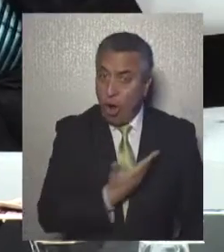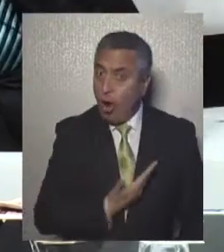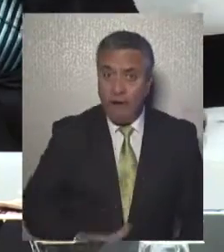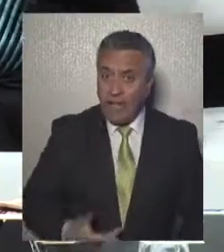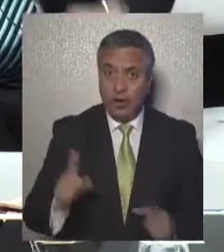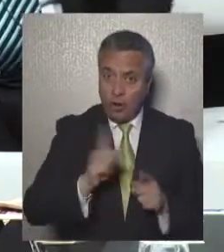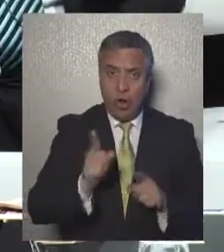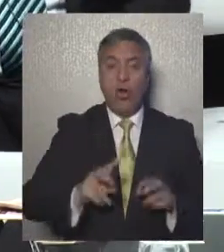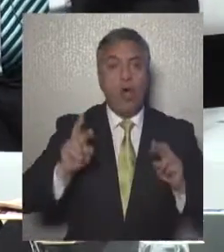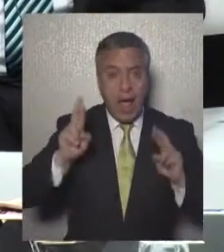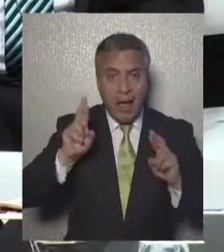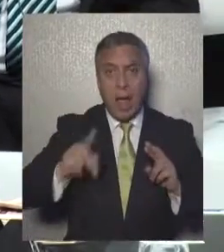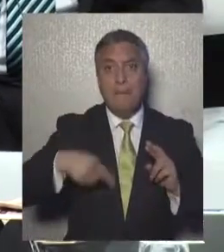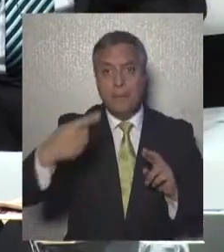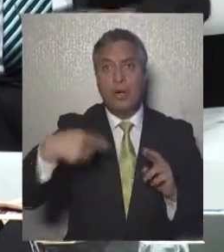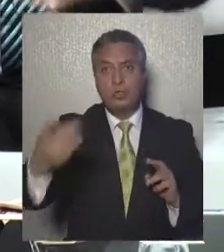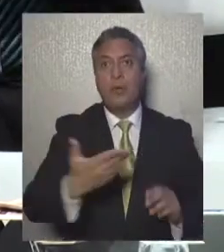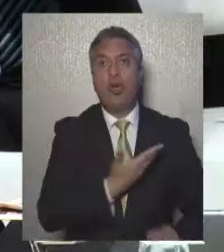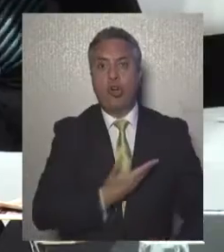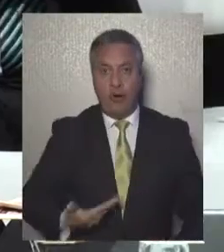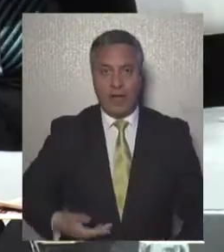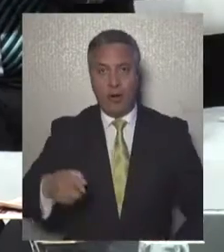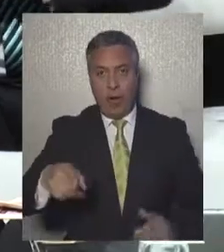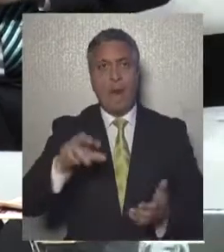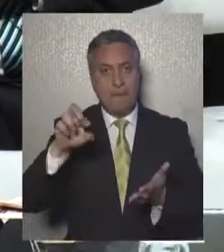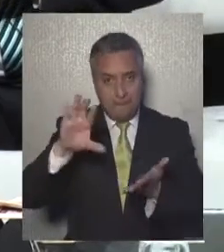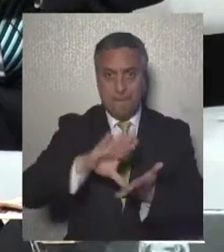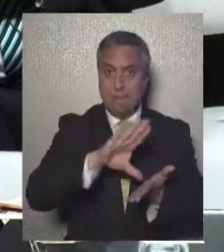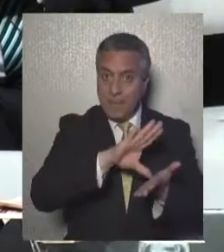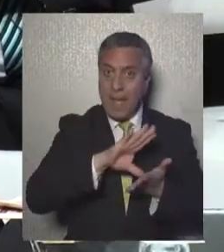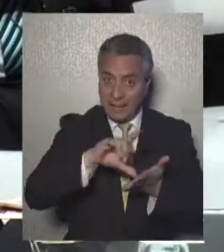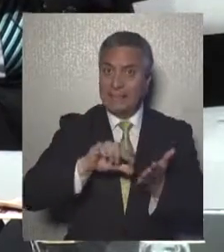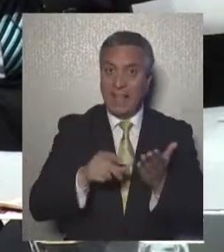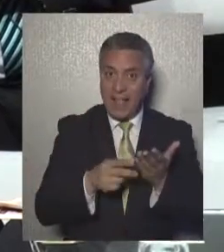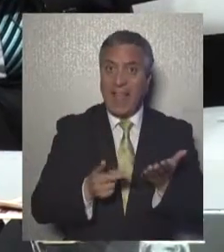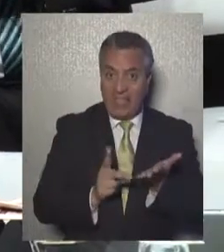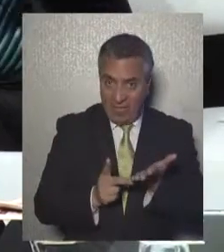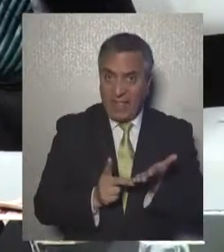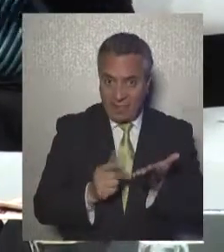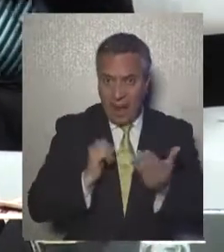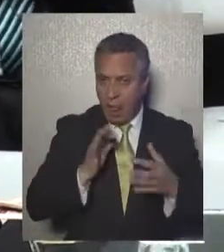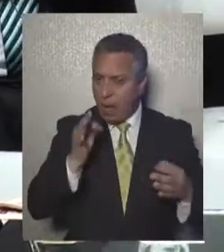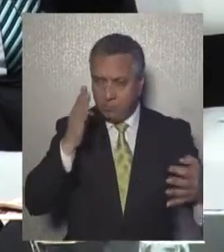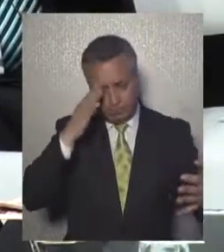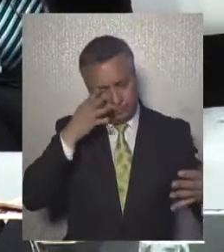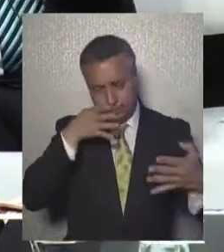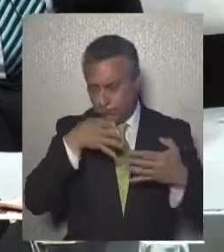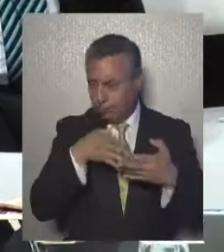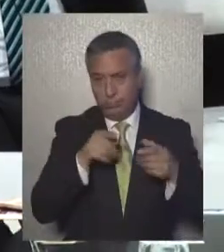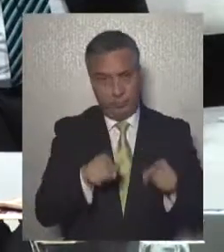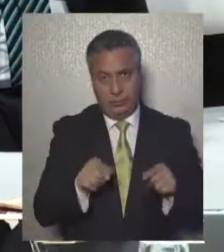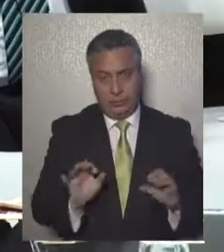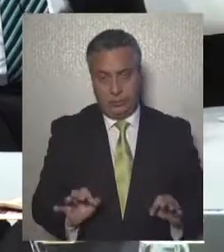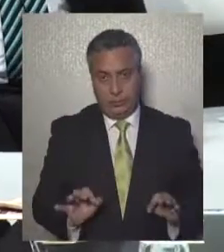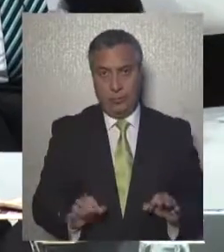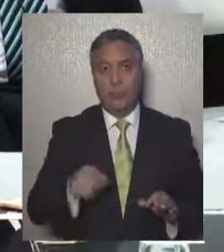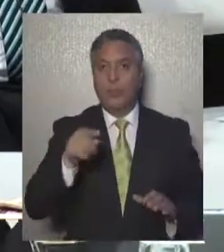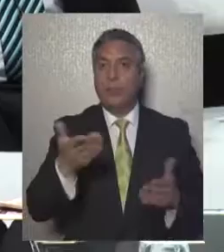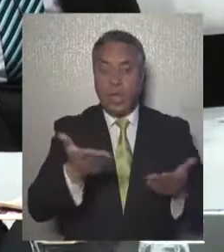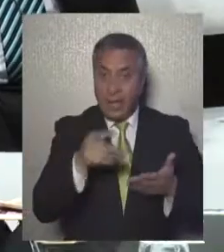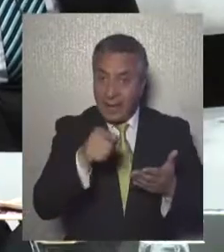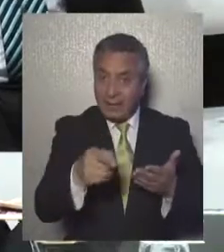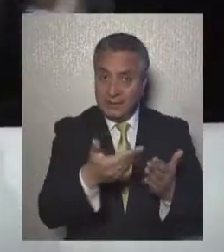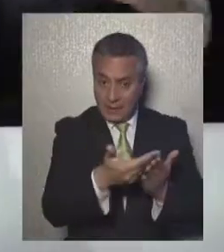los próximos gobiernos. Con País Digital hemos tenido gran sintonía en eso. ¿Por qué? Porque esa